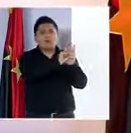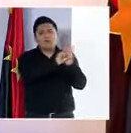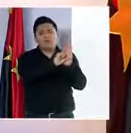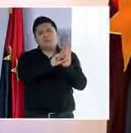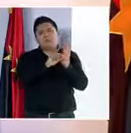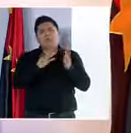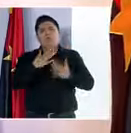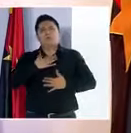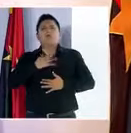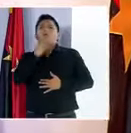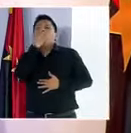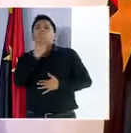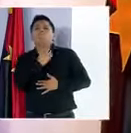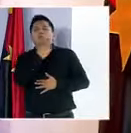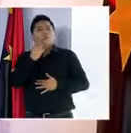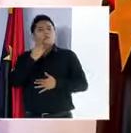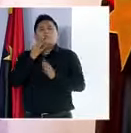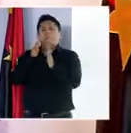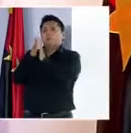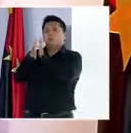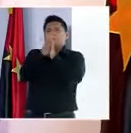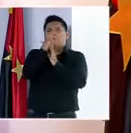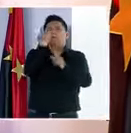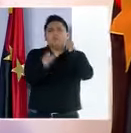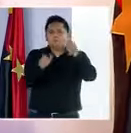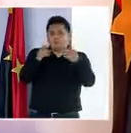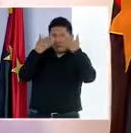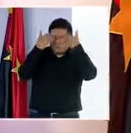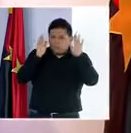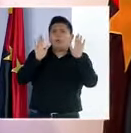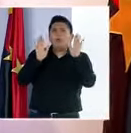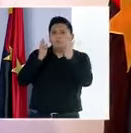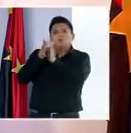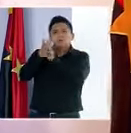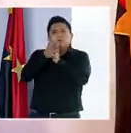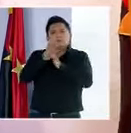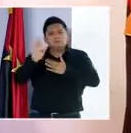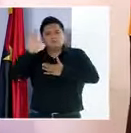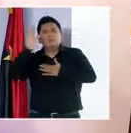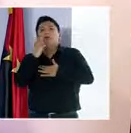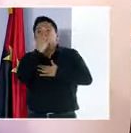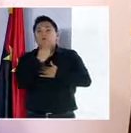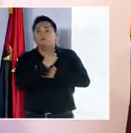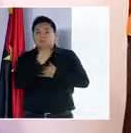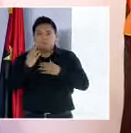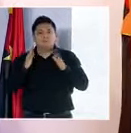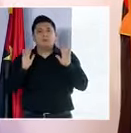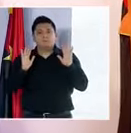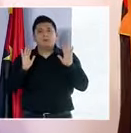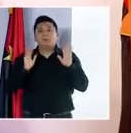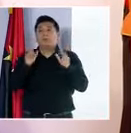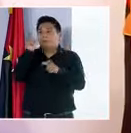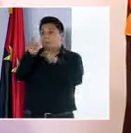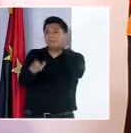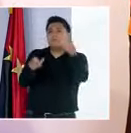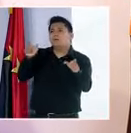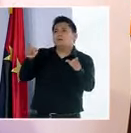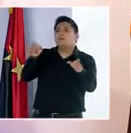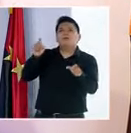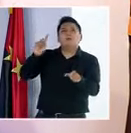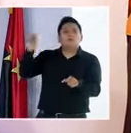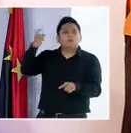inspira un compromiso con la ciudadanía, un compromiso frente a cada uno de los